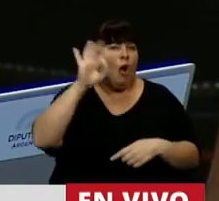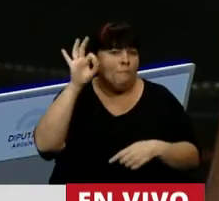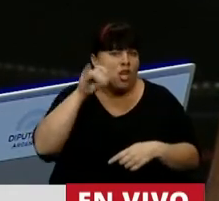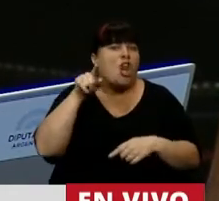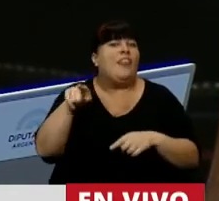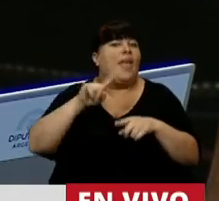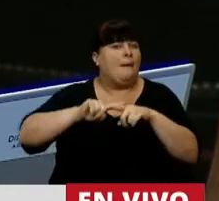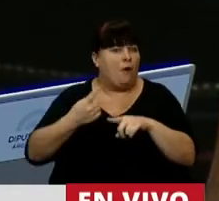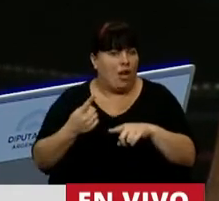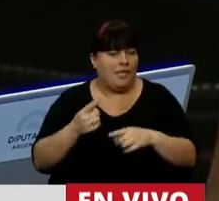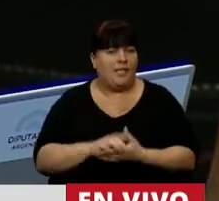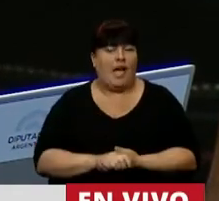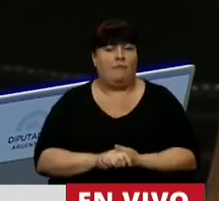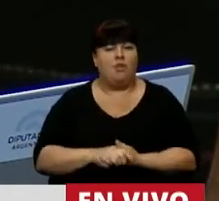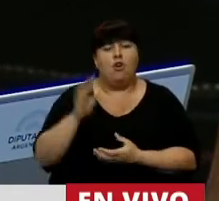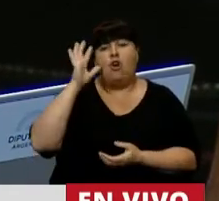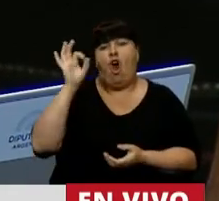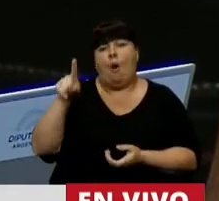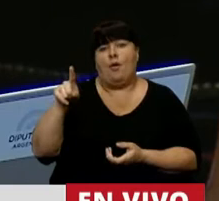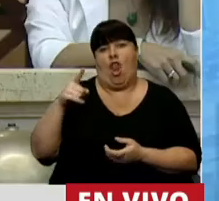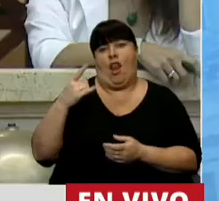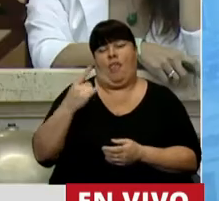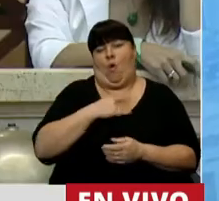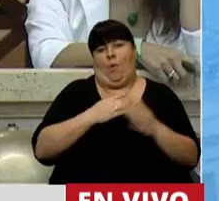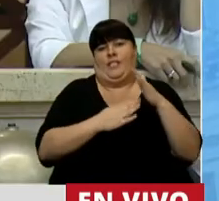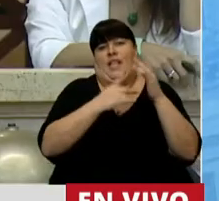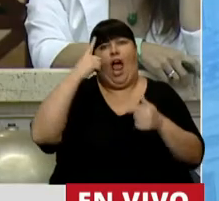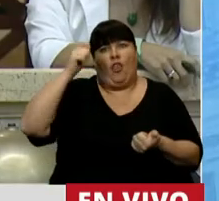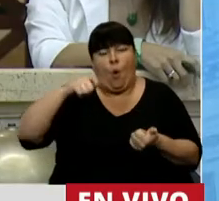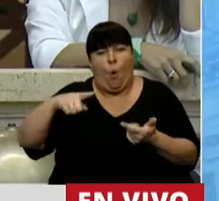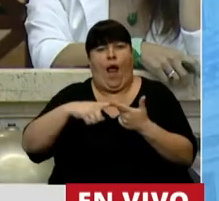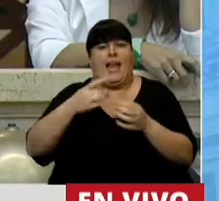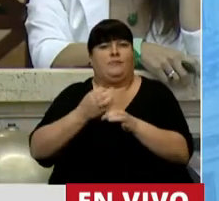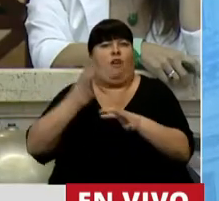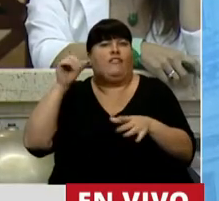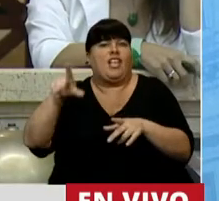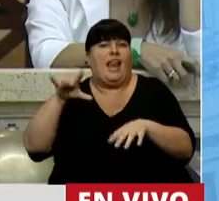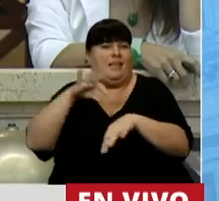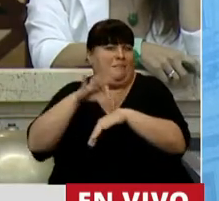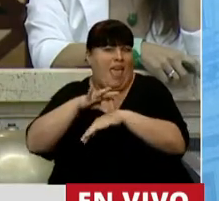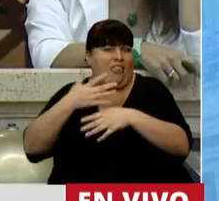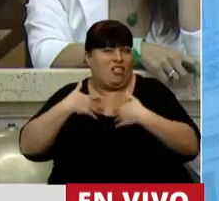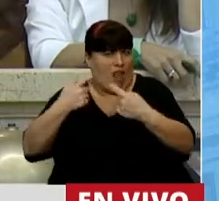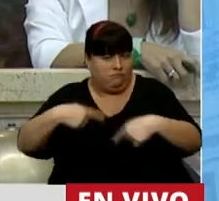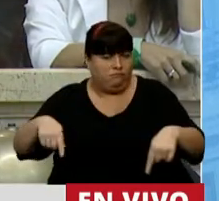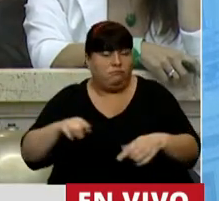de la política, voces de académicos, de juristas, de profesionales de la salud,